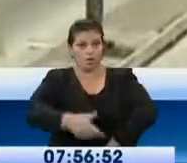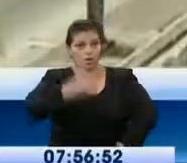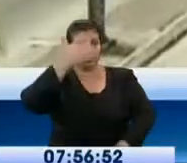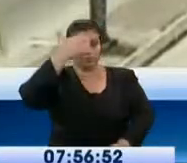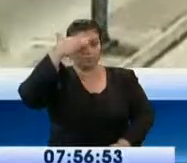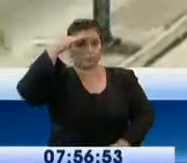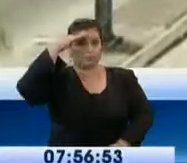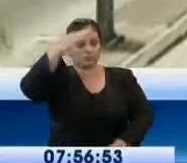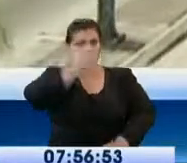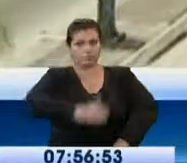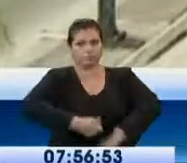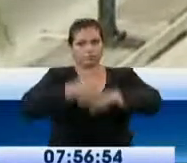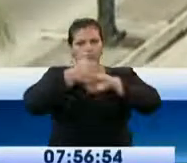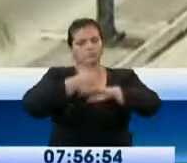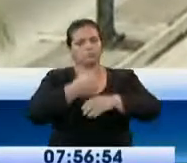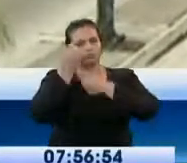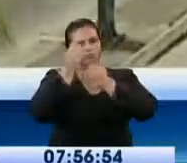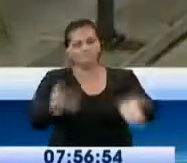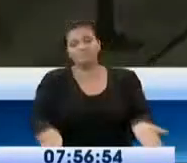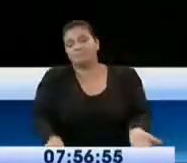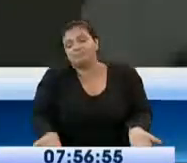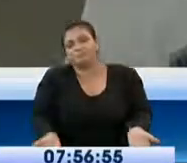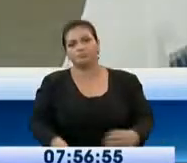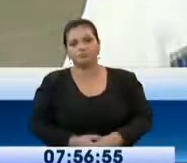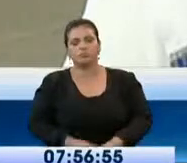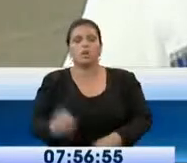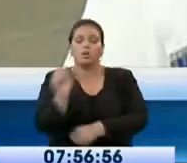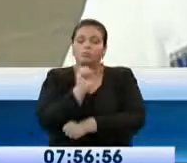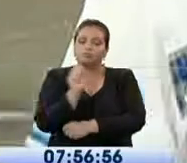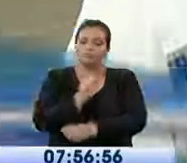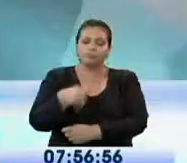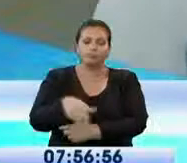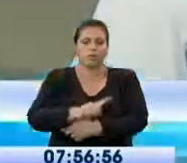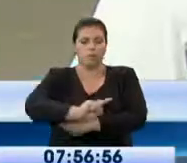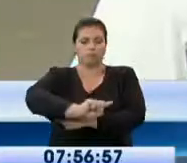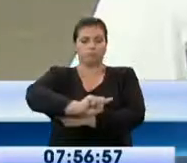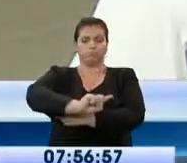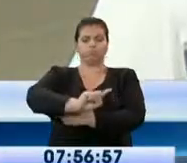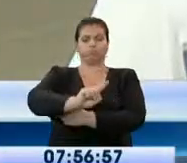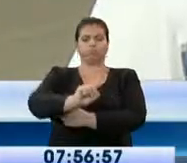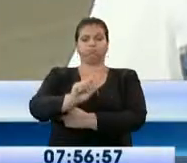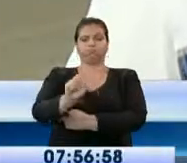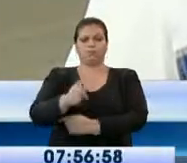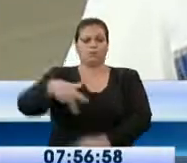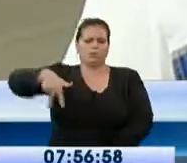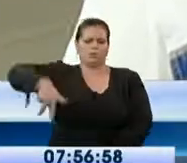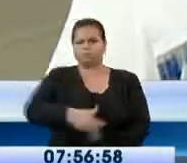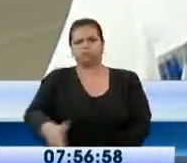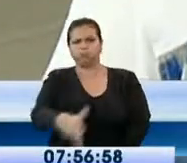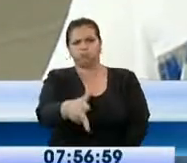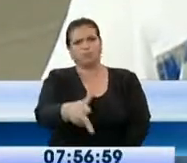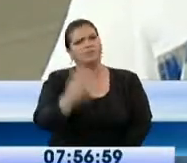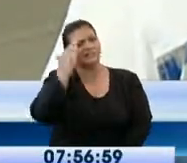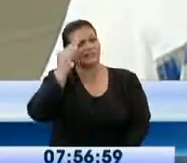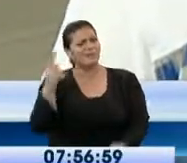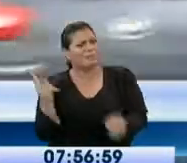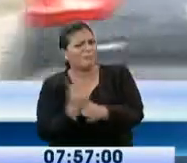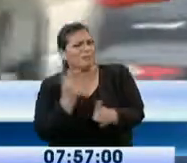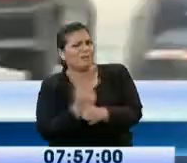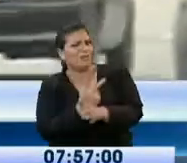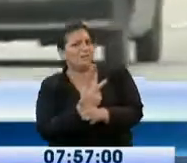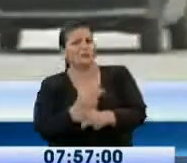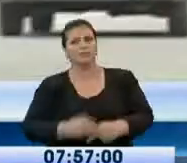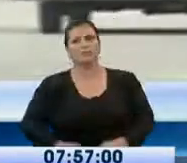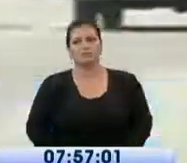exceso de velocidad es una de las causas. Representan peligro en cuanto a los obstáculos que pueden encontrar en la vía. Desde